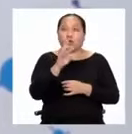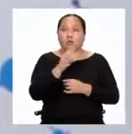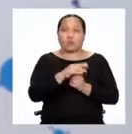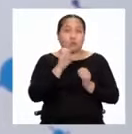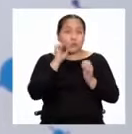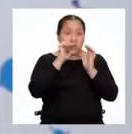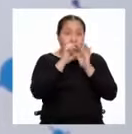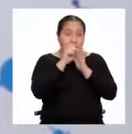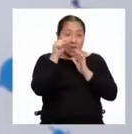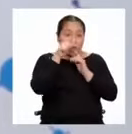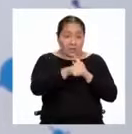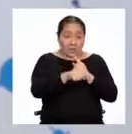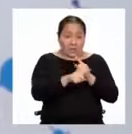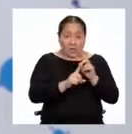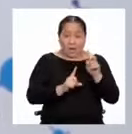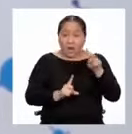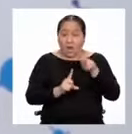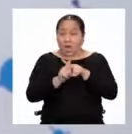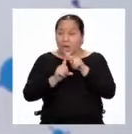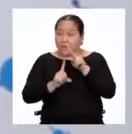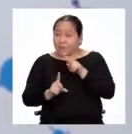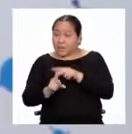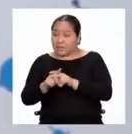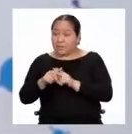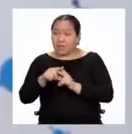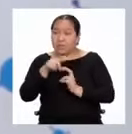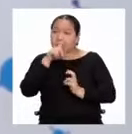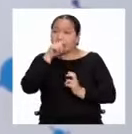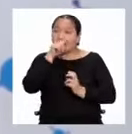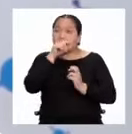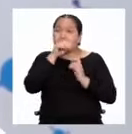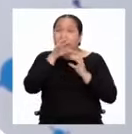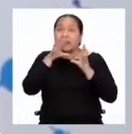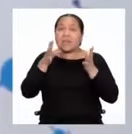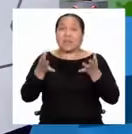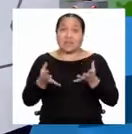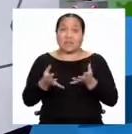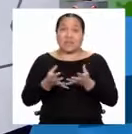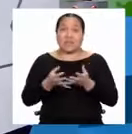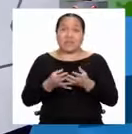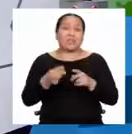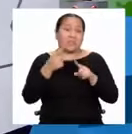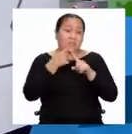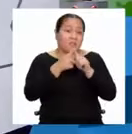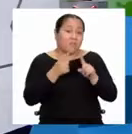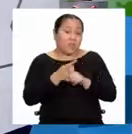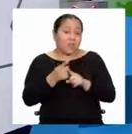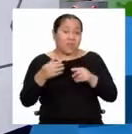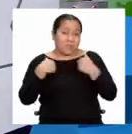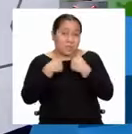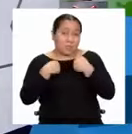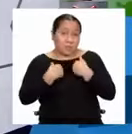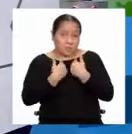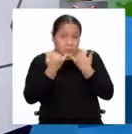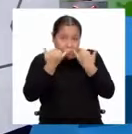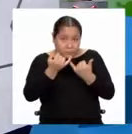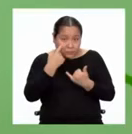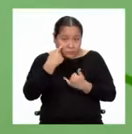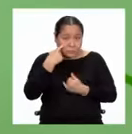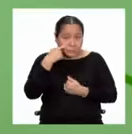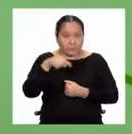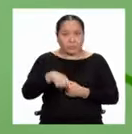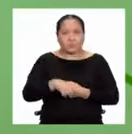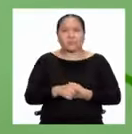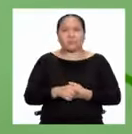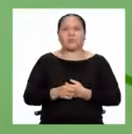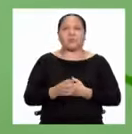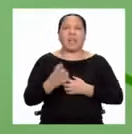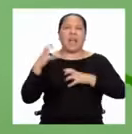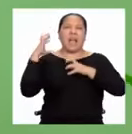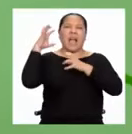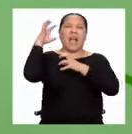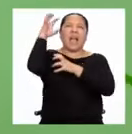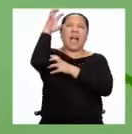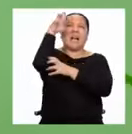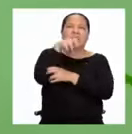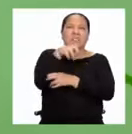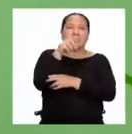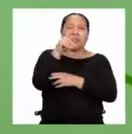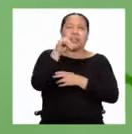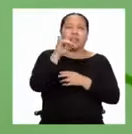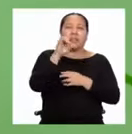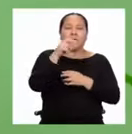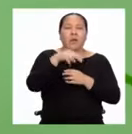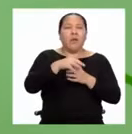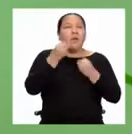el origen de las gallinas y de otras especies que hoy día conocemos. Eso me parece muy extraño. Si los dinosaurios eran tan fuertes y grandes, ¿por qué